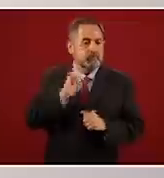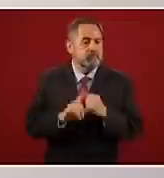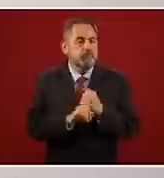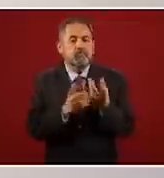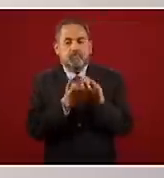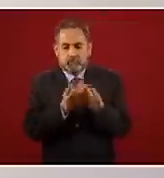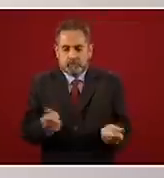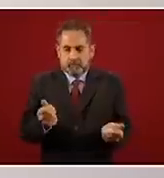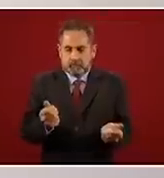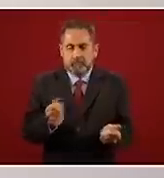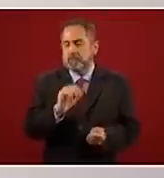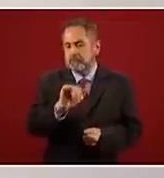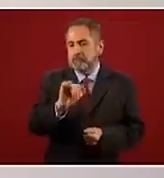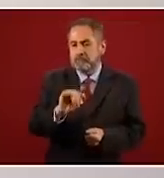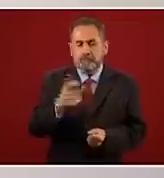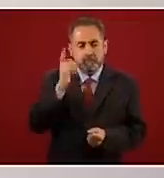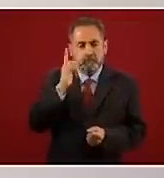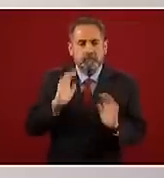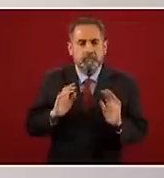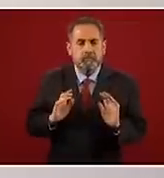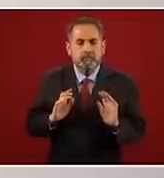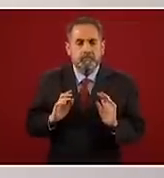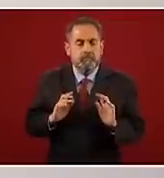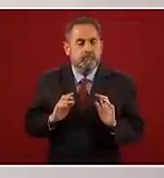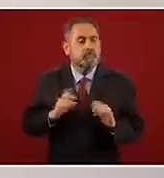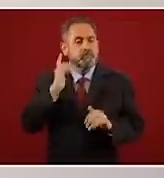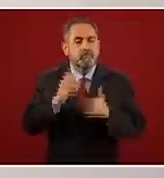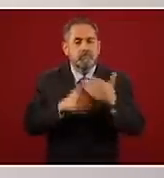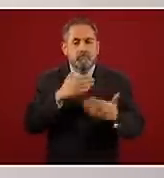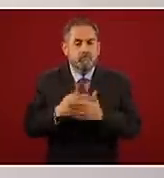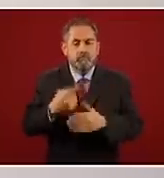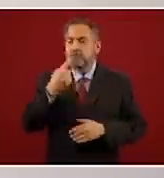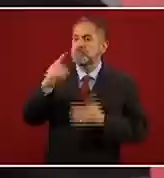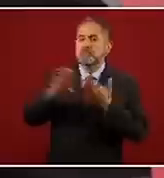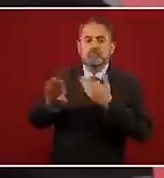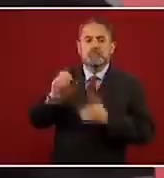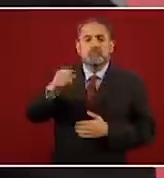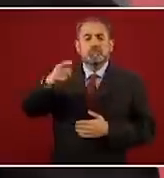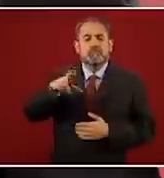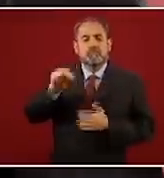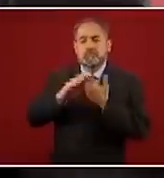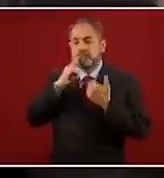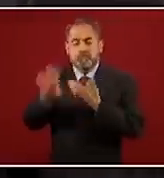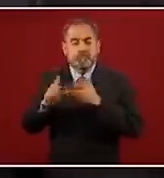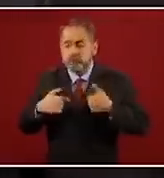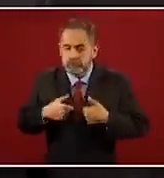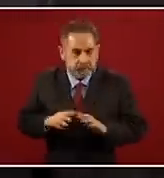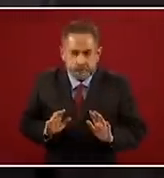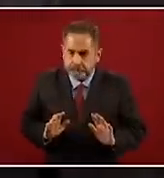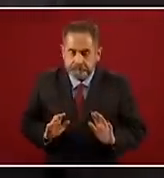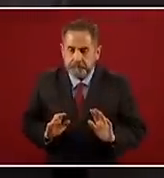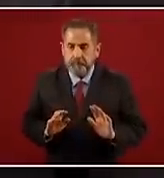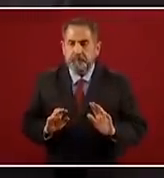resuelva, ¿sí? Y que se vaya a un amparo, ¿sí? Pero yo no voy, mire,